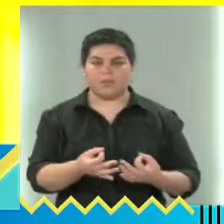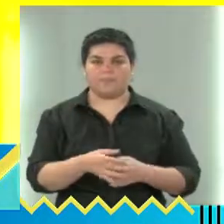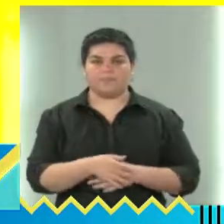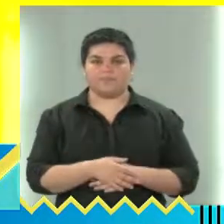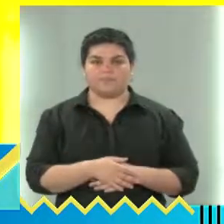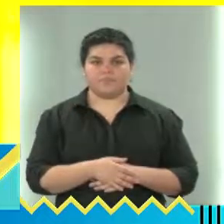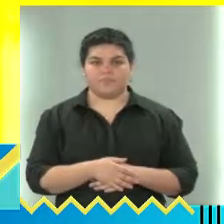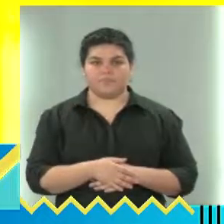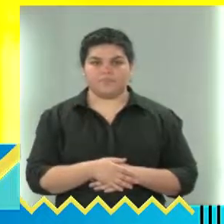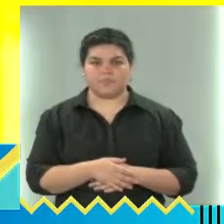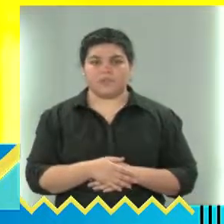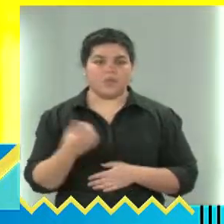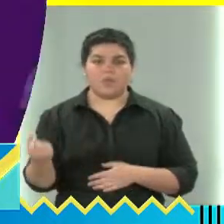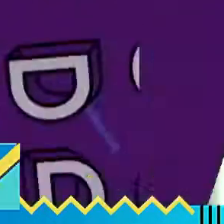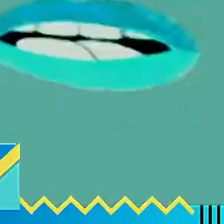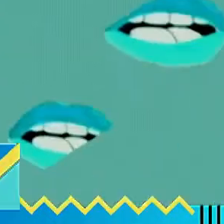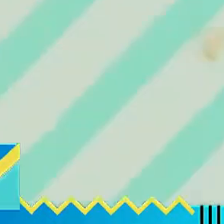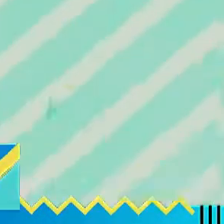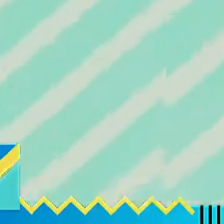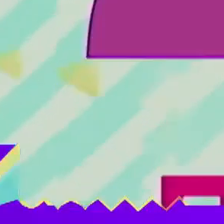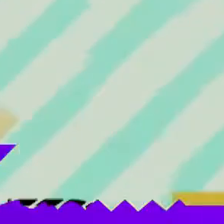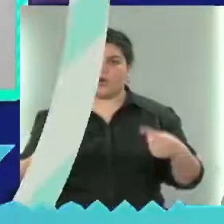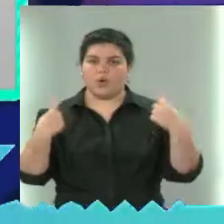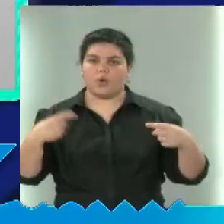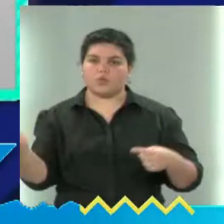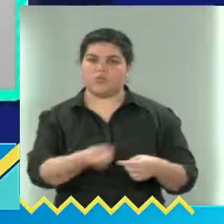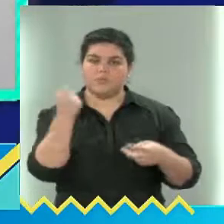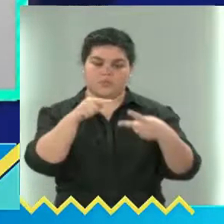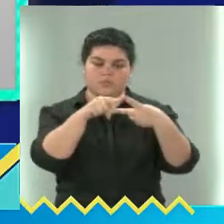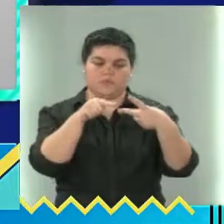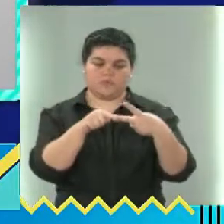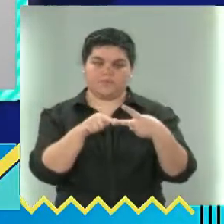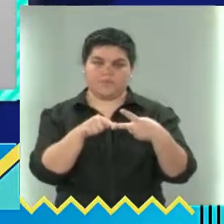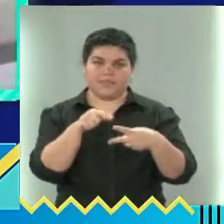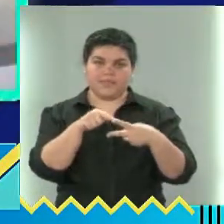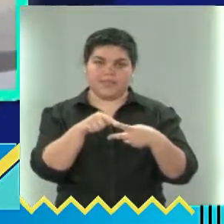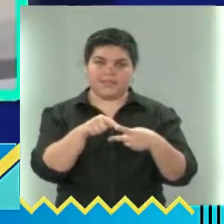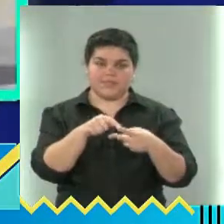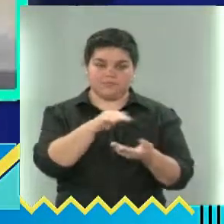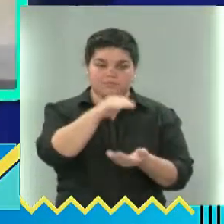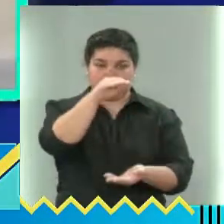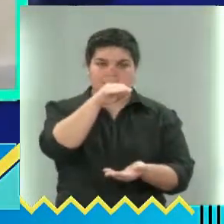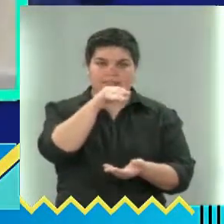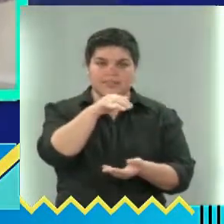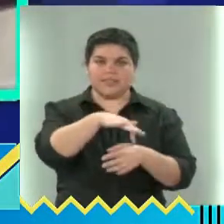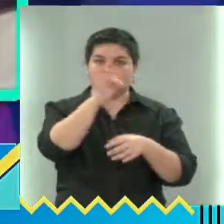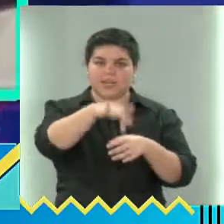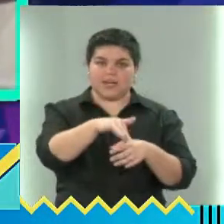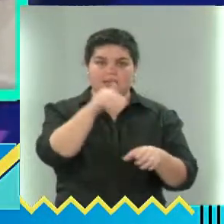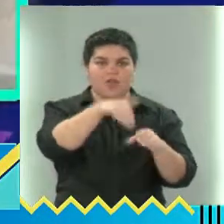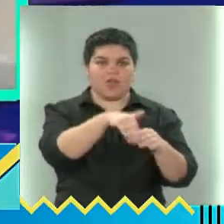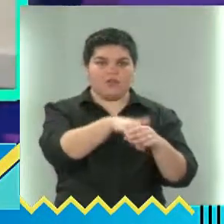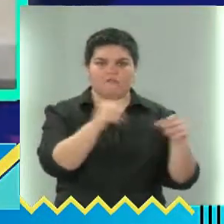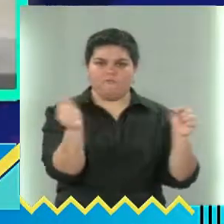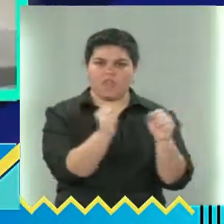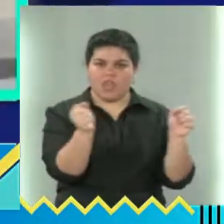tenemos, digamos, dos pilares en lo que va de que vos obtenés esa unidad de sangre, está lista en la heladera